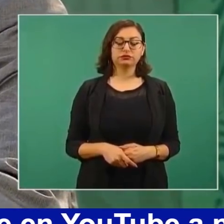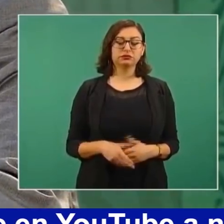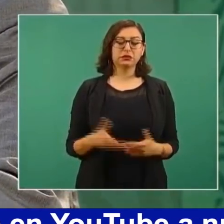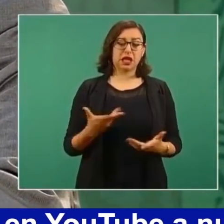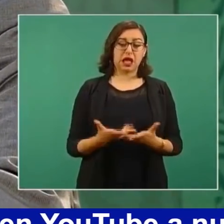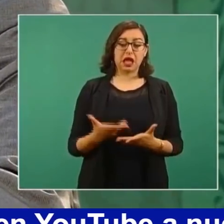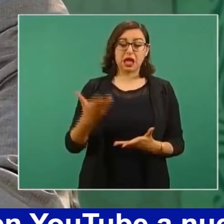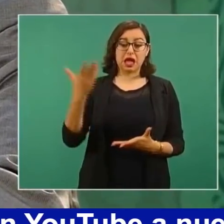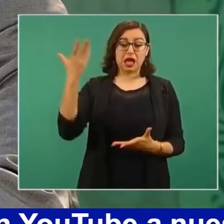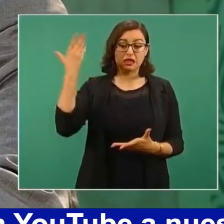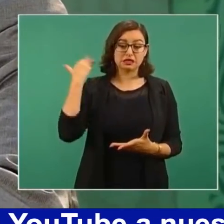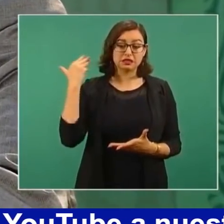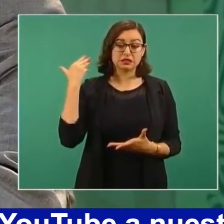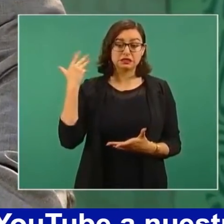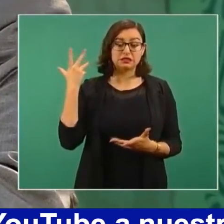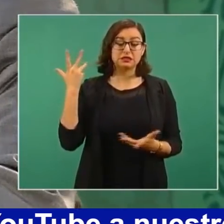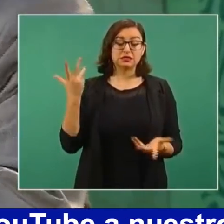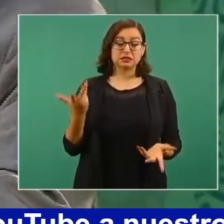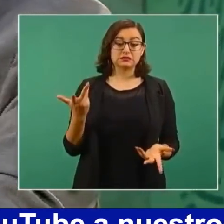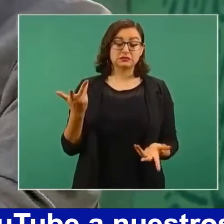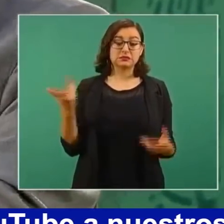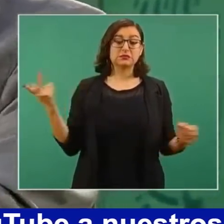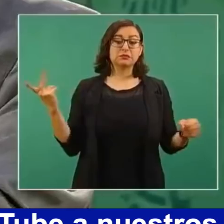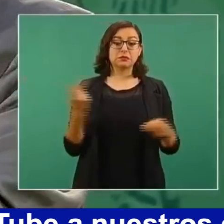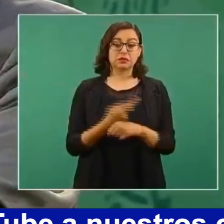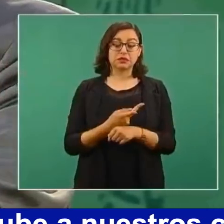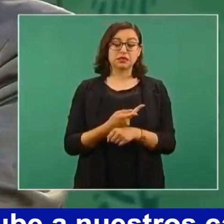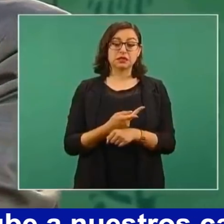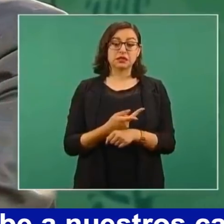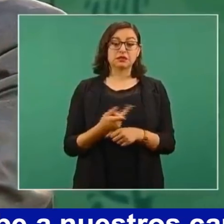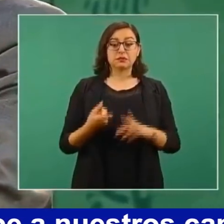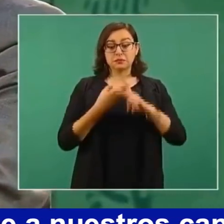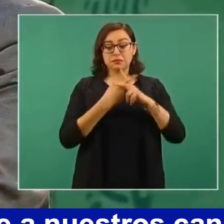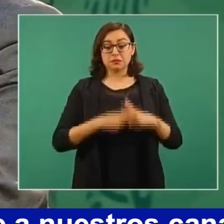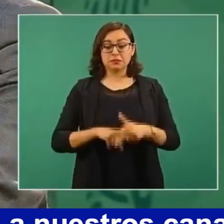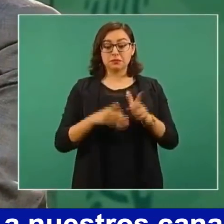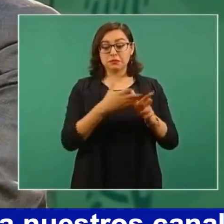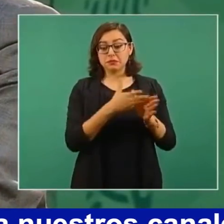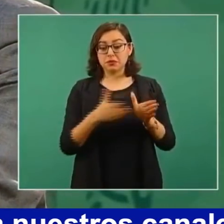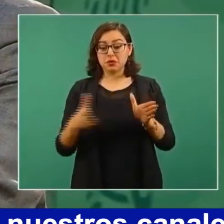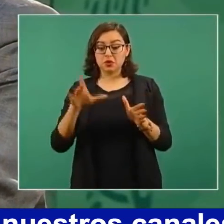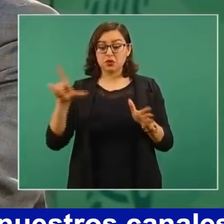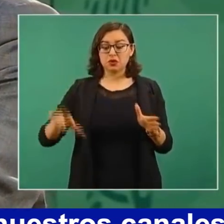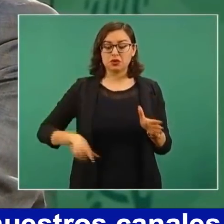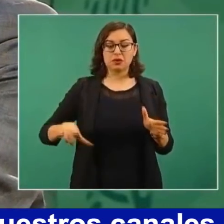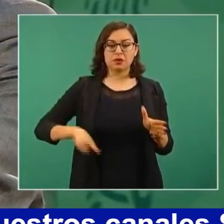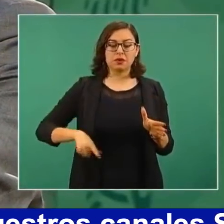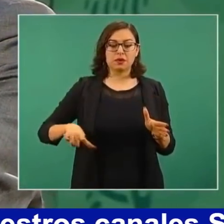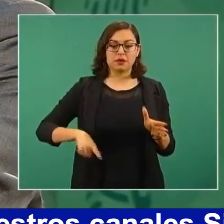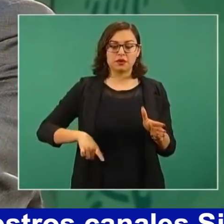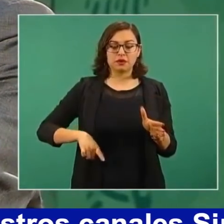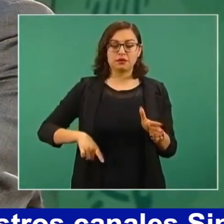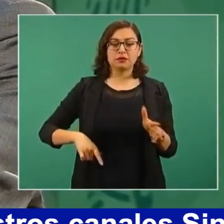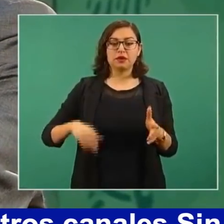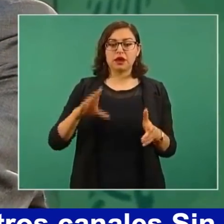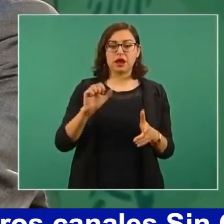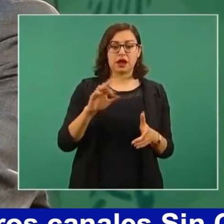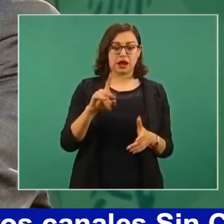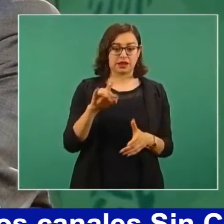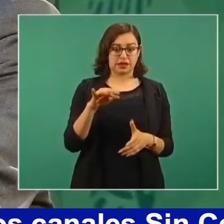República al exilio durante el gobierno del general Cárdenas